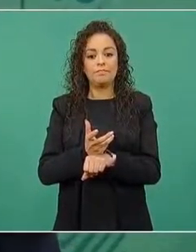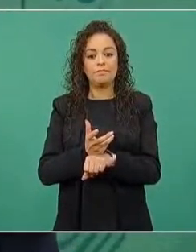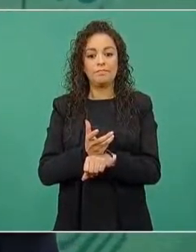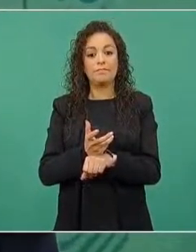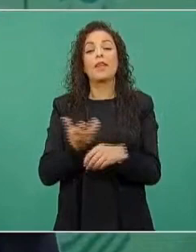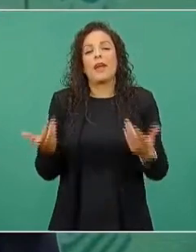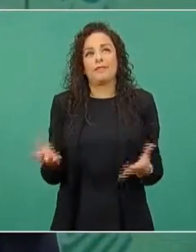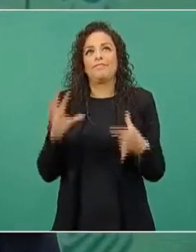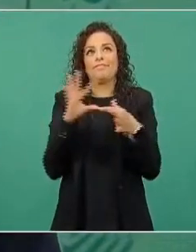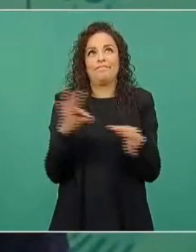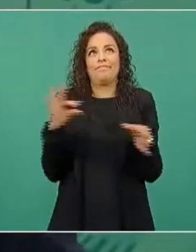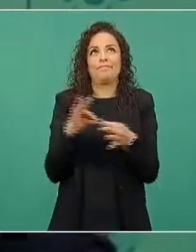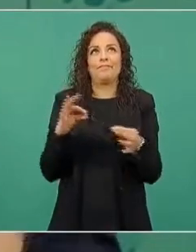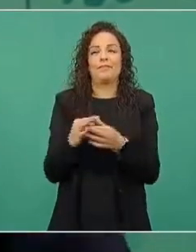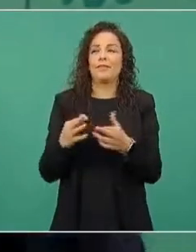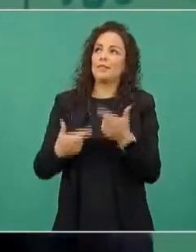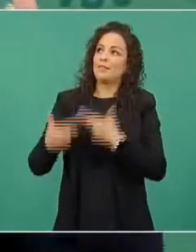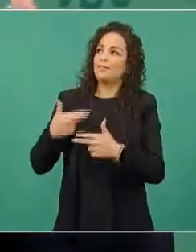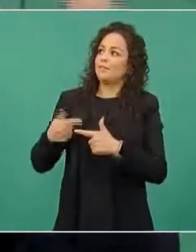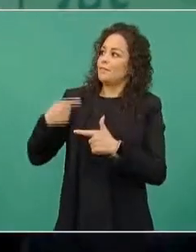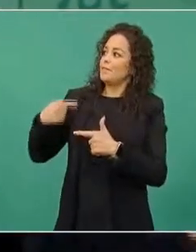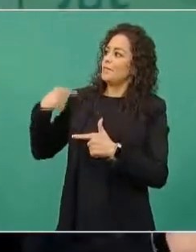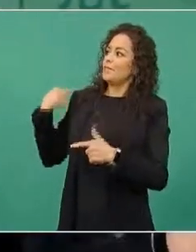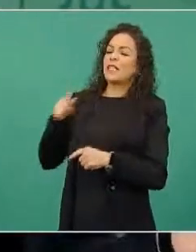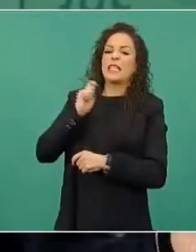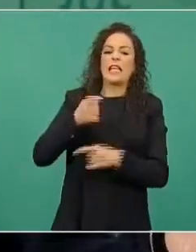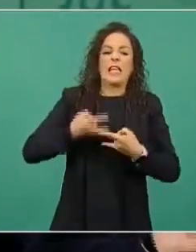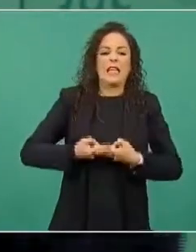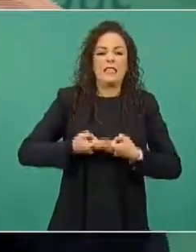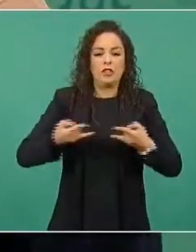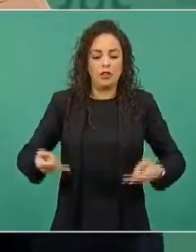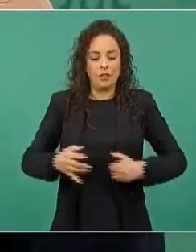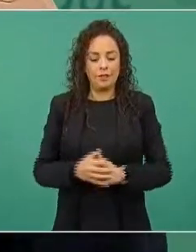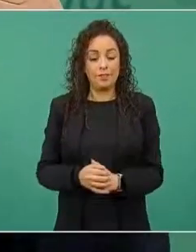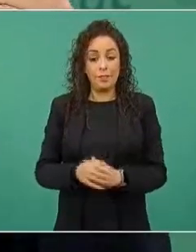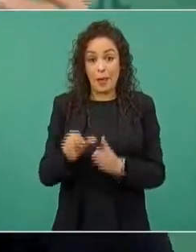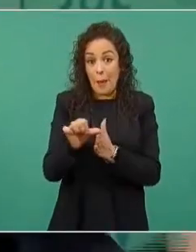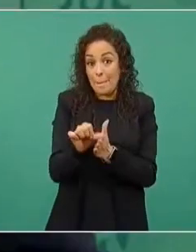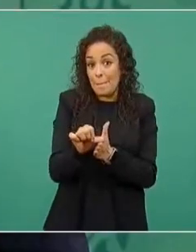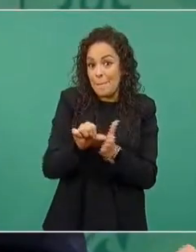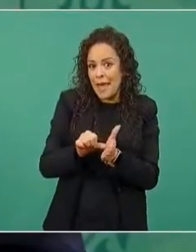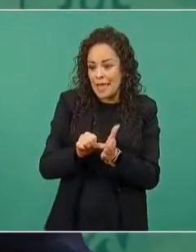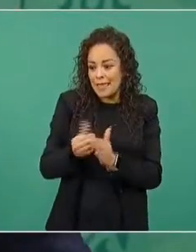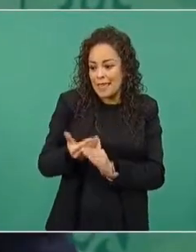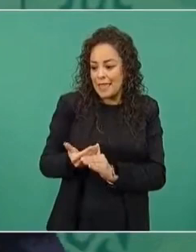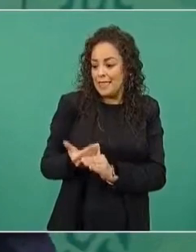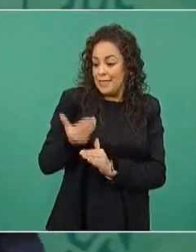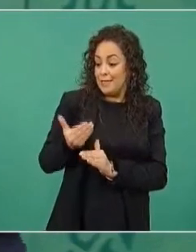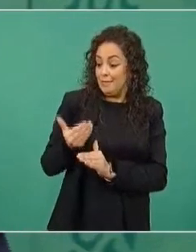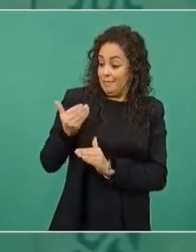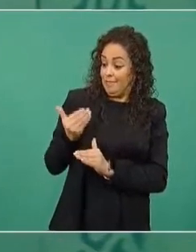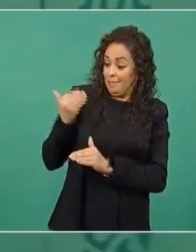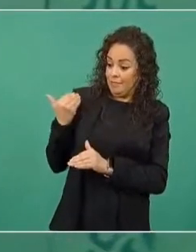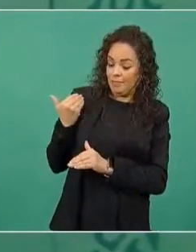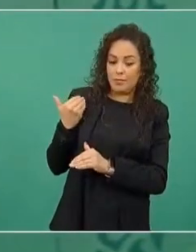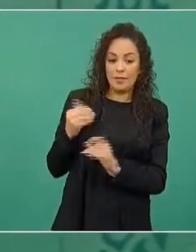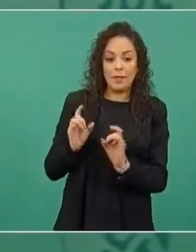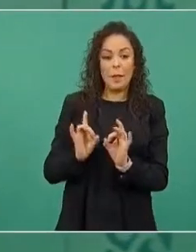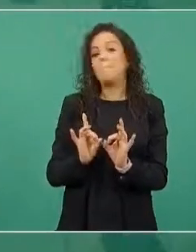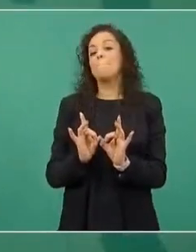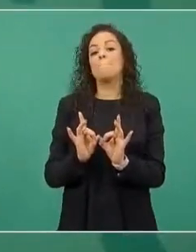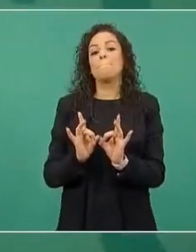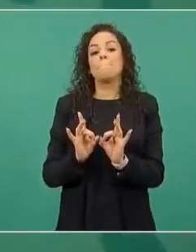remota a meses atrás, se vino la crisis de